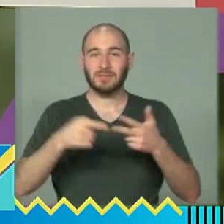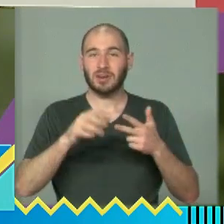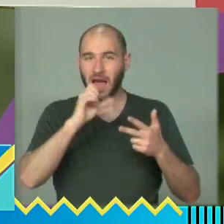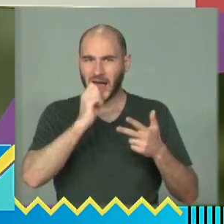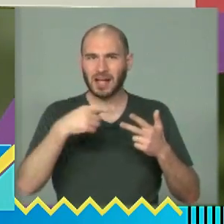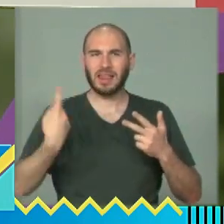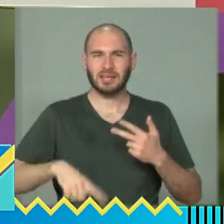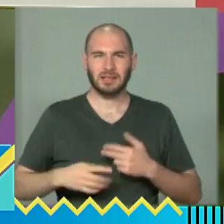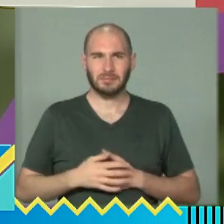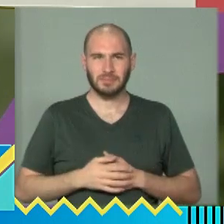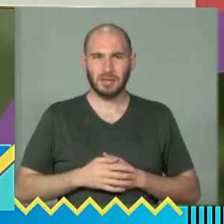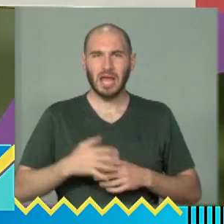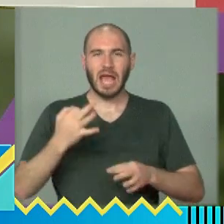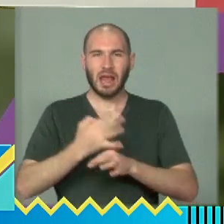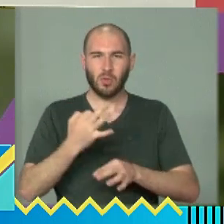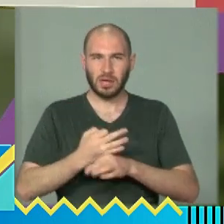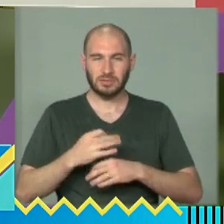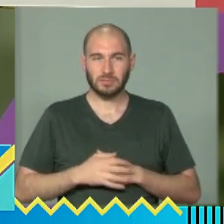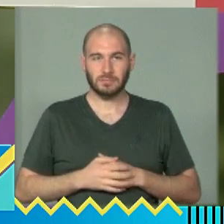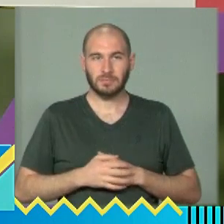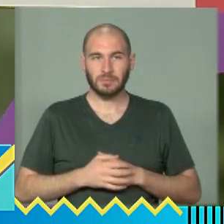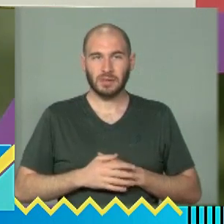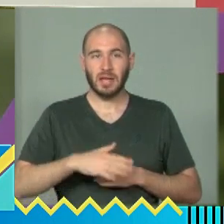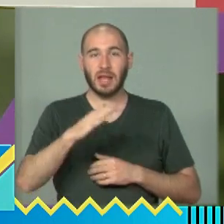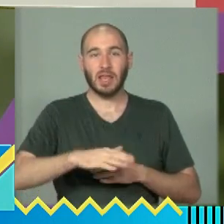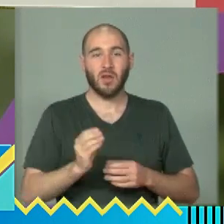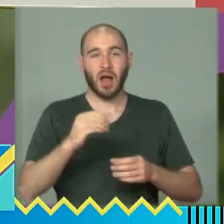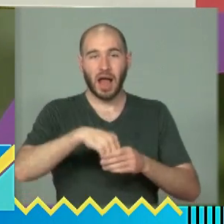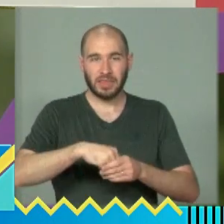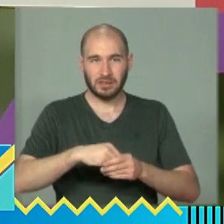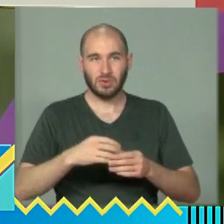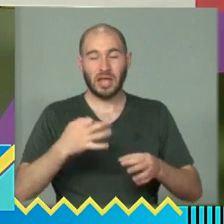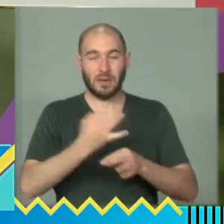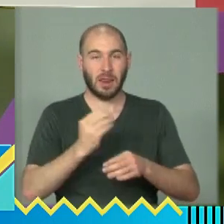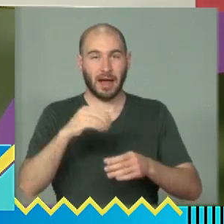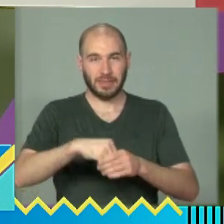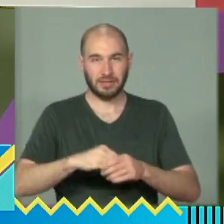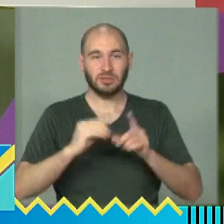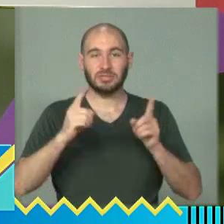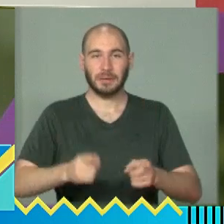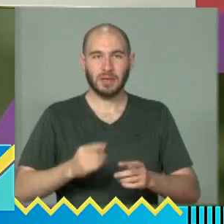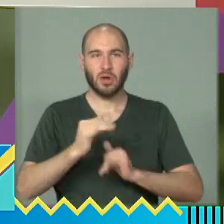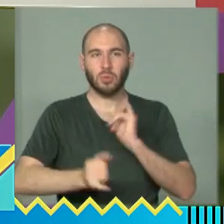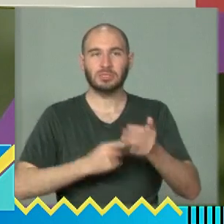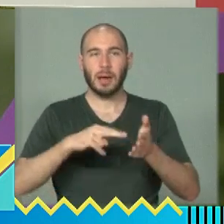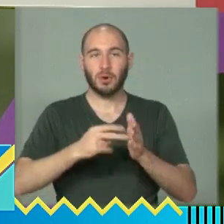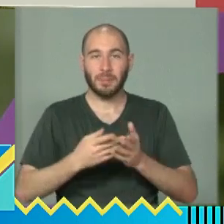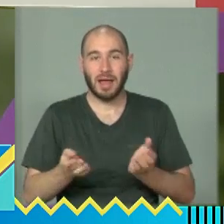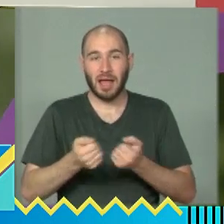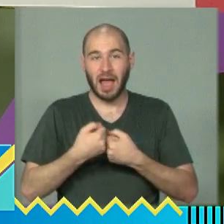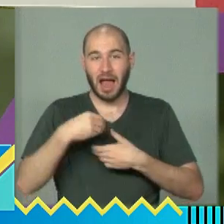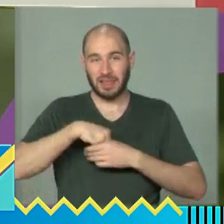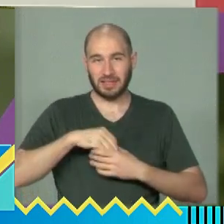naranja, que tiene que ver con la educación. Obviamente, chicos que están dentro de este sistema educativo también planteándose problemas hacia adentro de